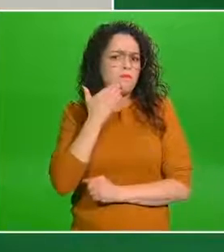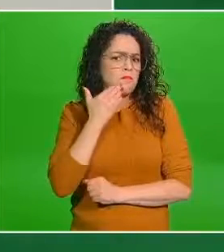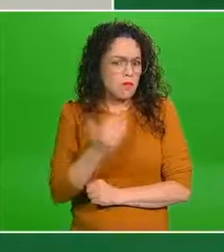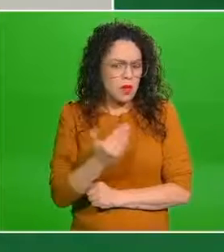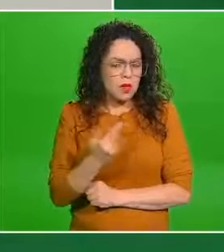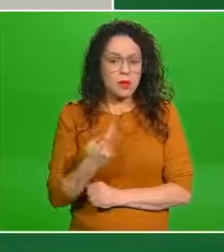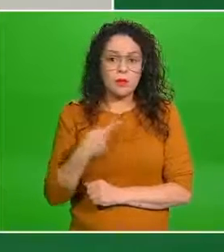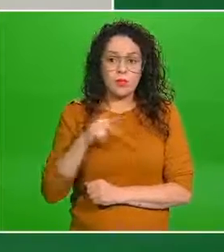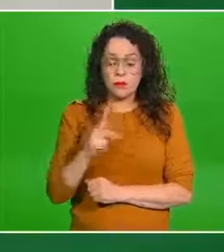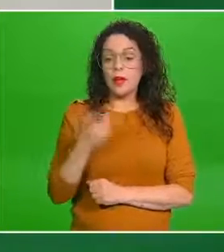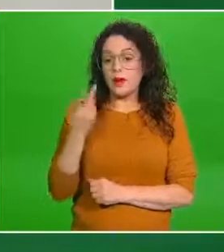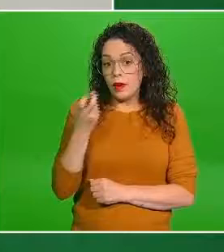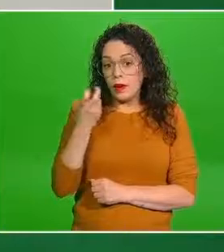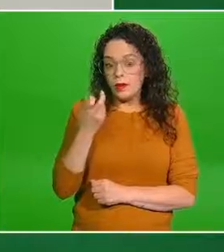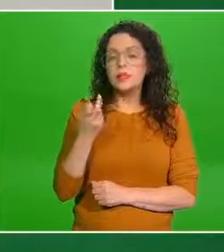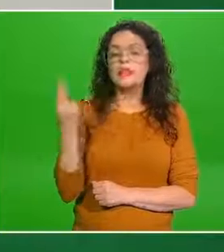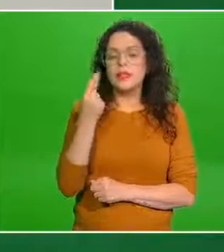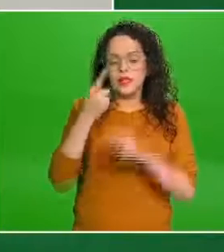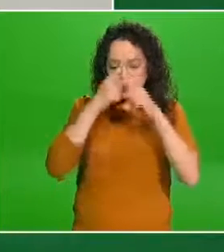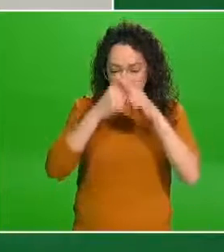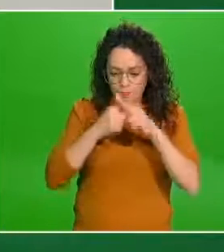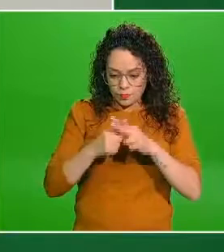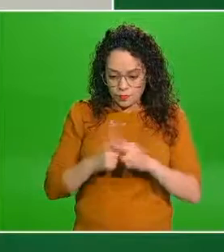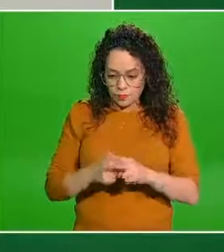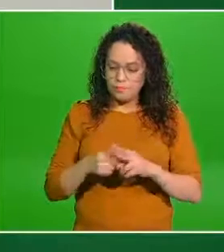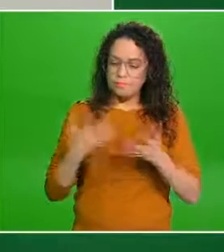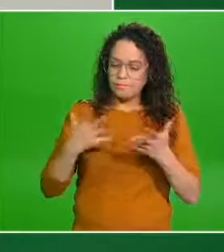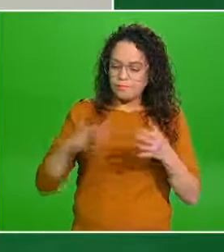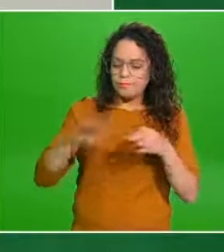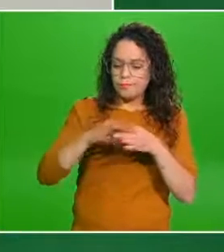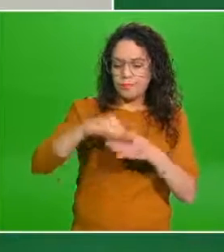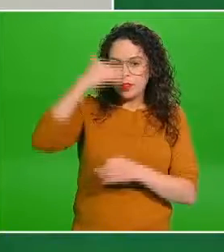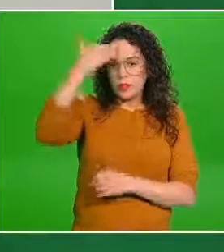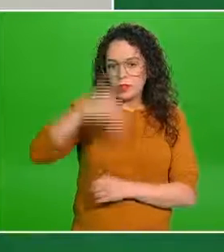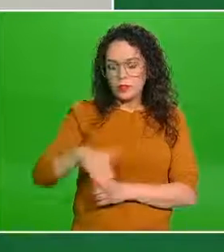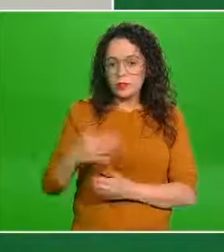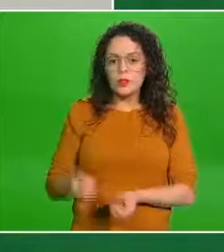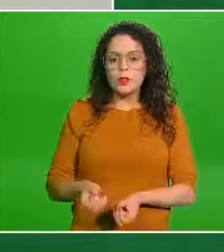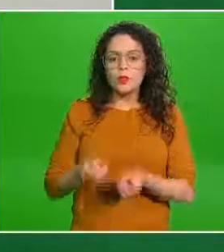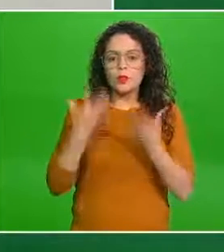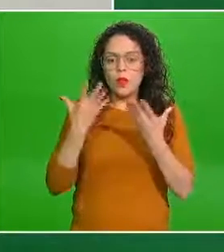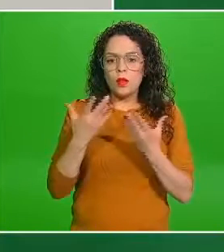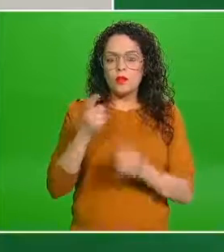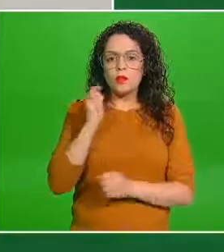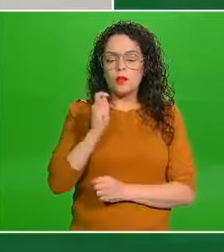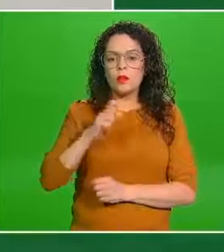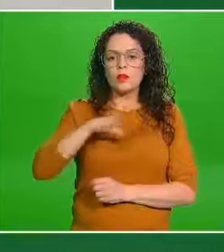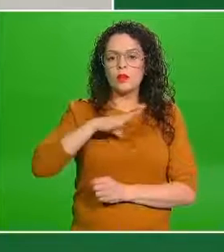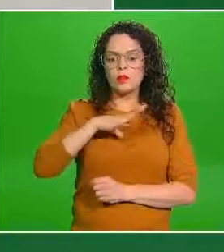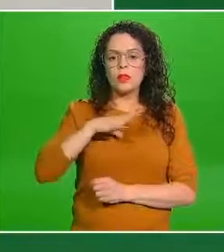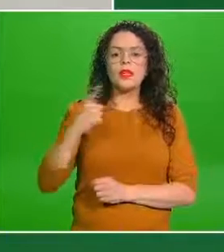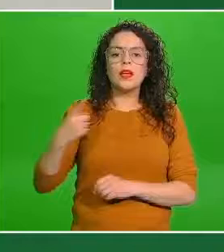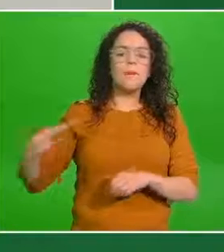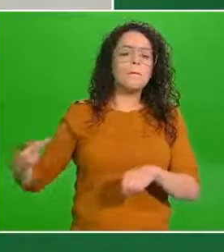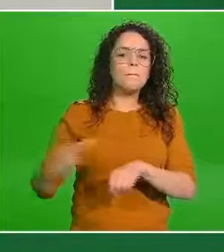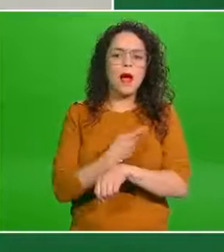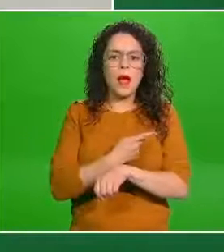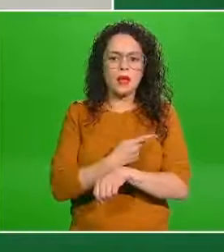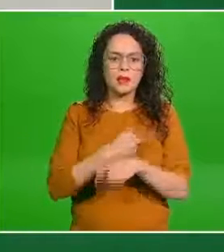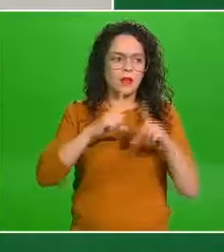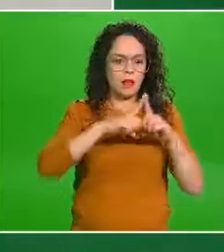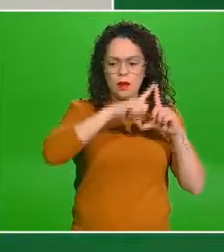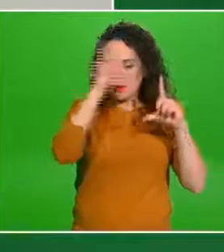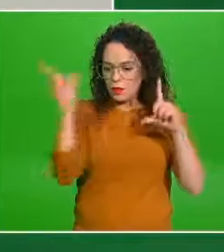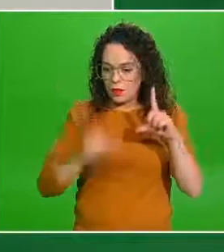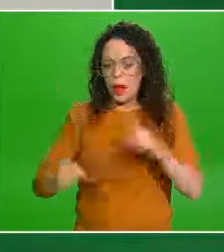entonces presentamos una media nacional para pues al menos tener obviamente una medición de qué puede estar pasando a nivel